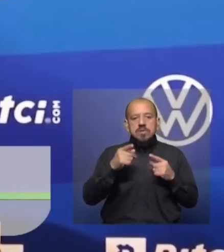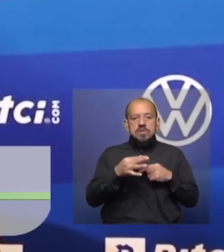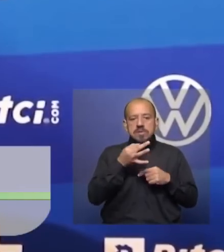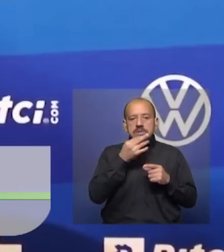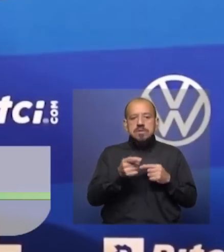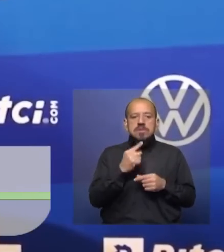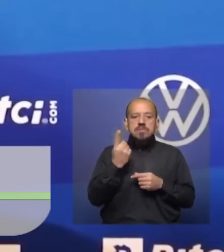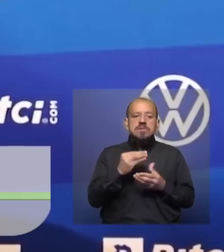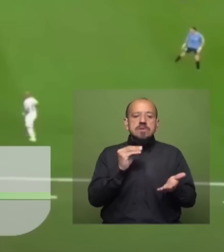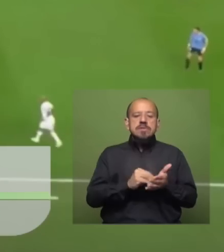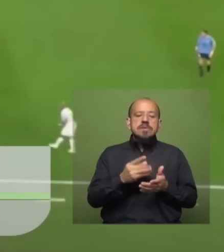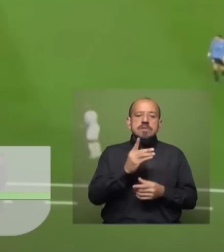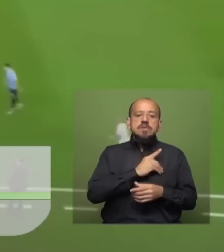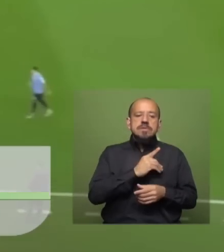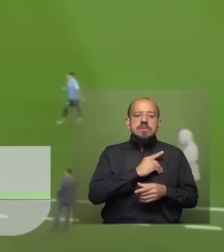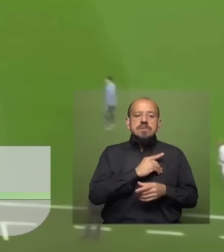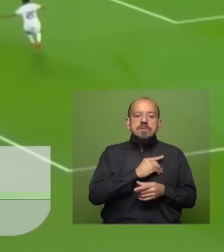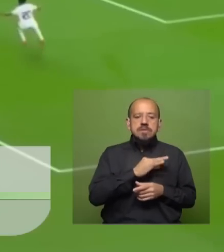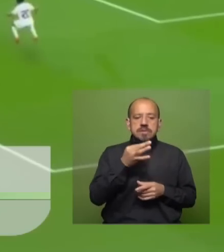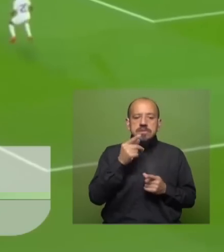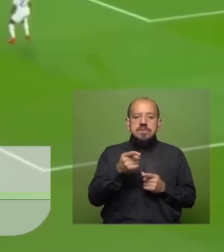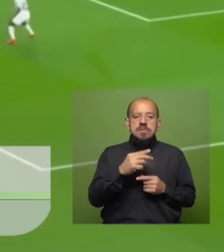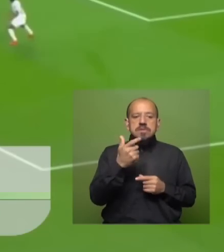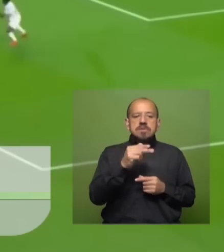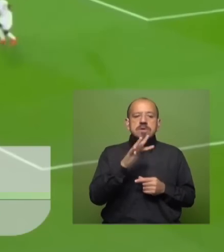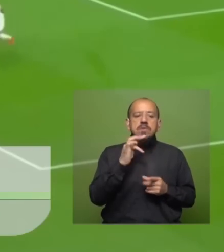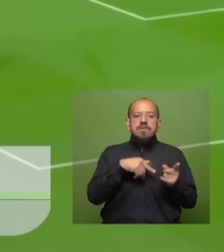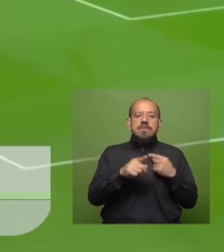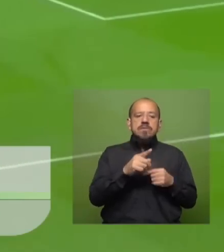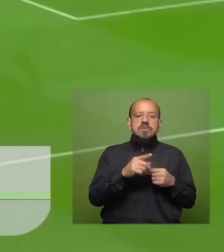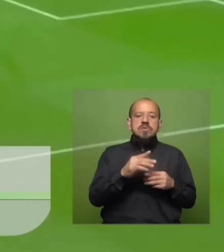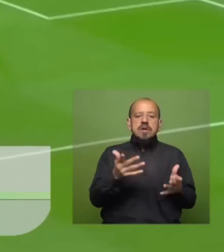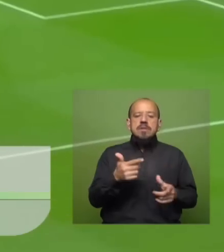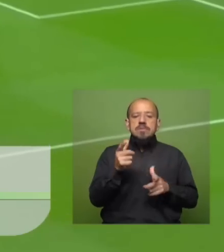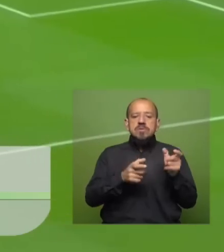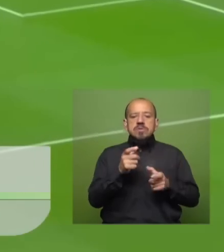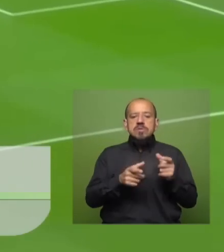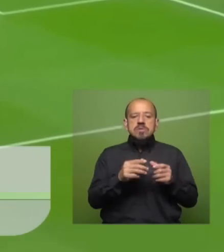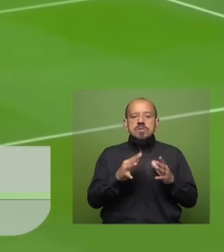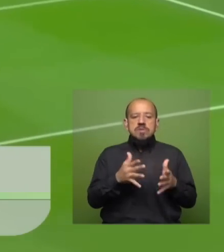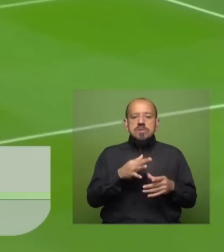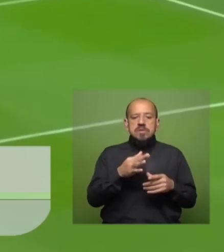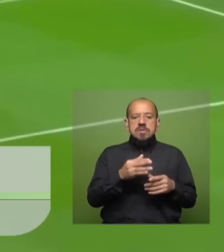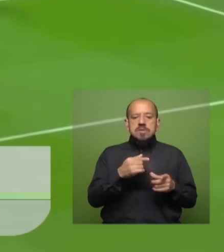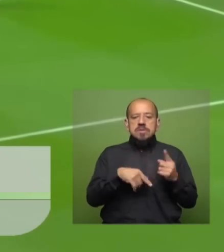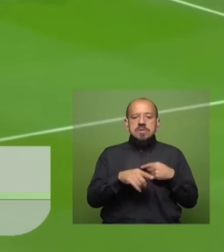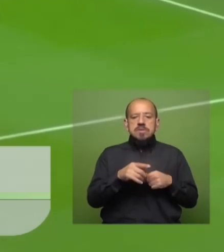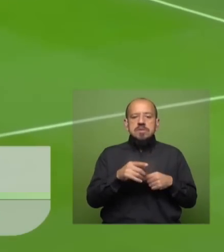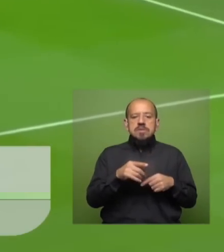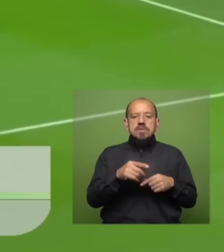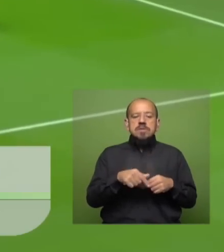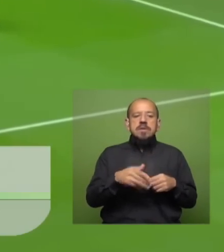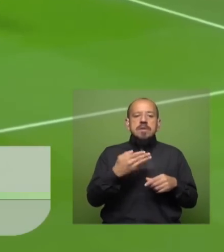expresó por primera vez desde diciembre envió un mensaje a la auf a los futbolistas y al público luego de que se confirmara la llegada de Marcelo